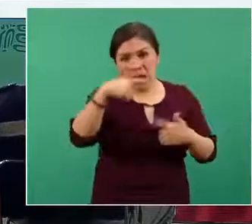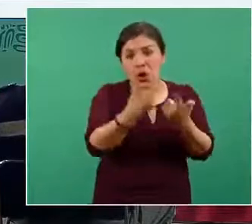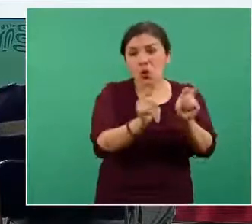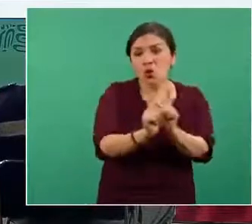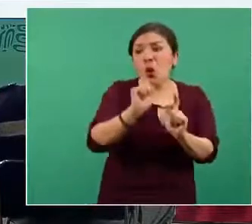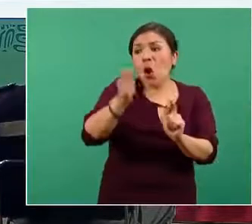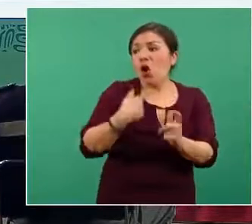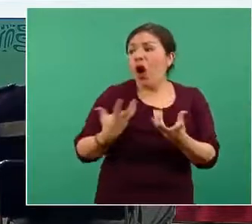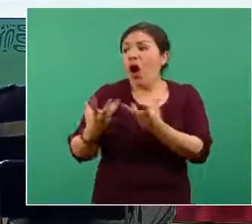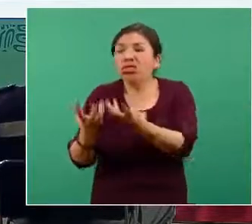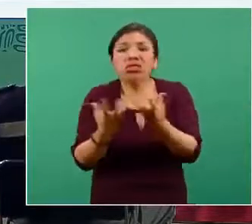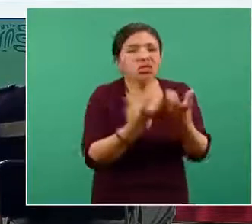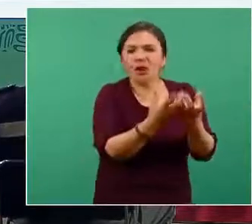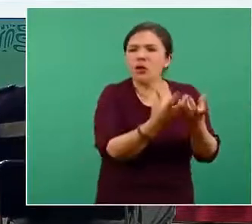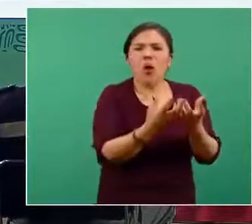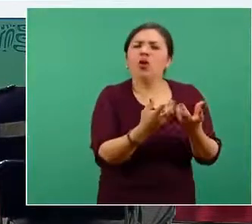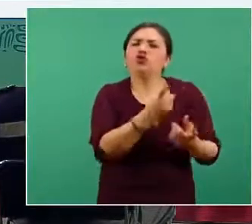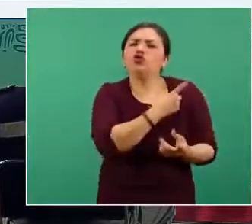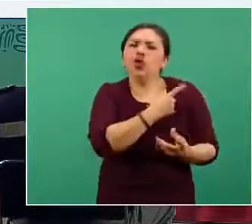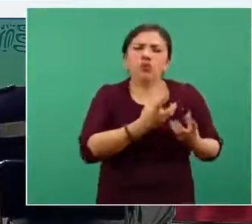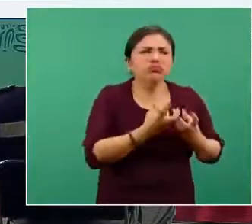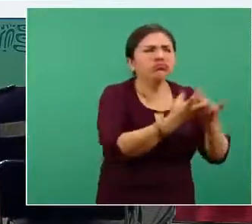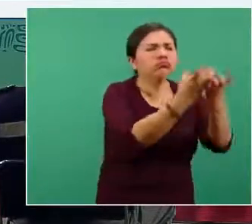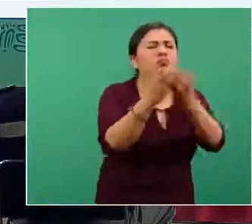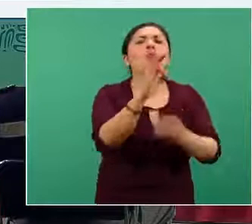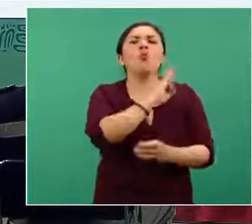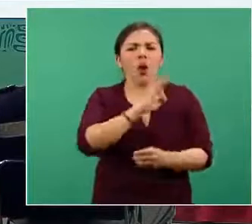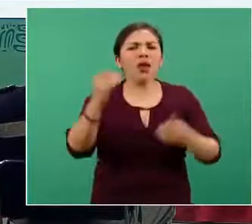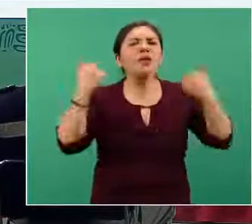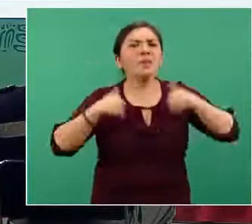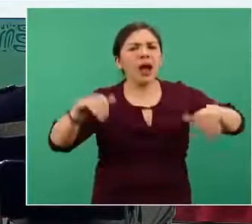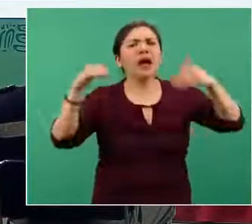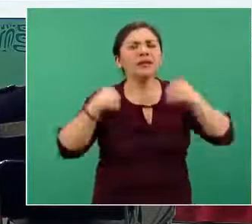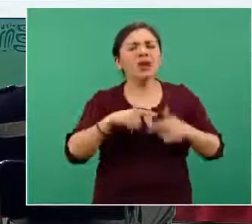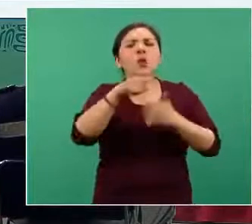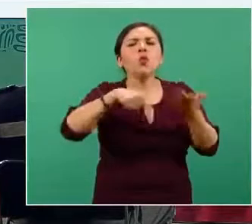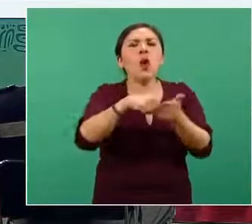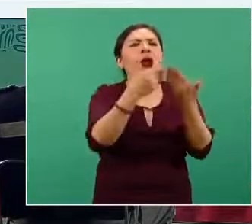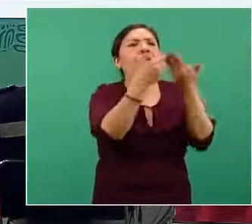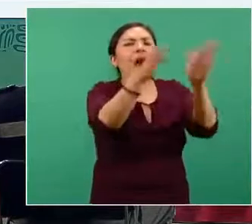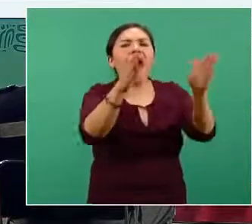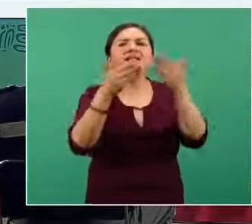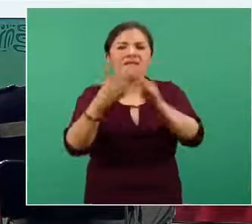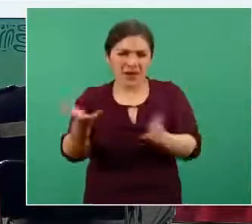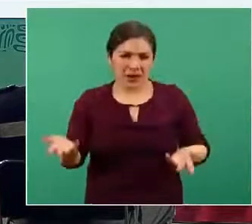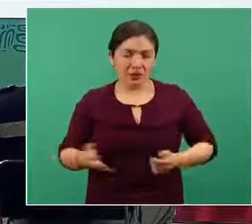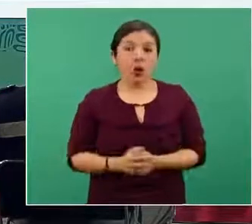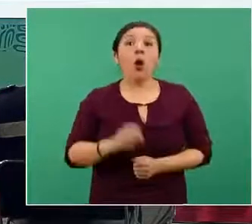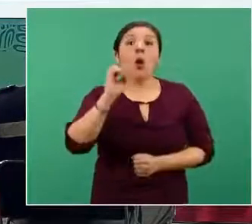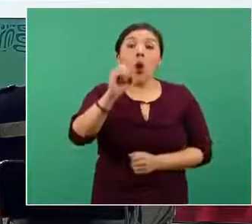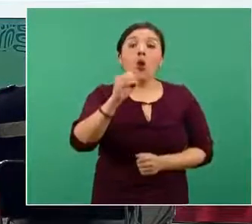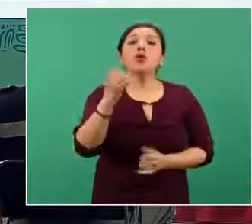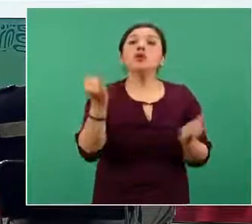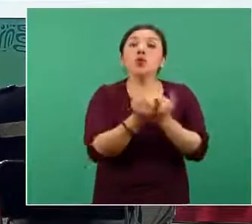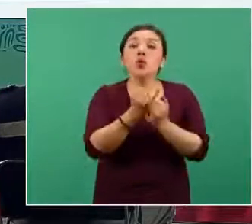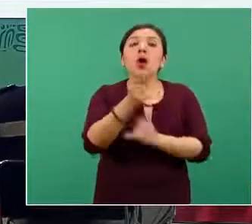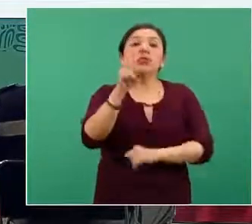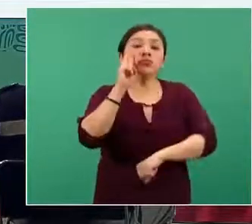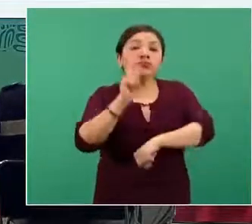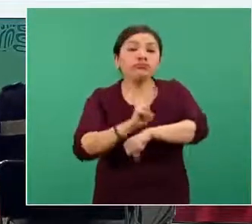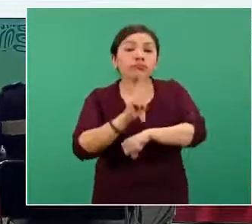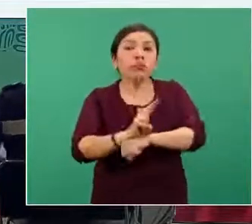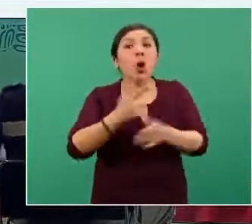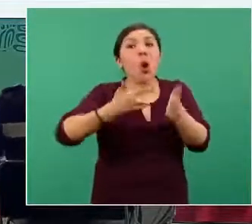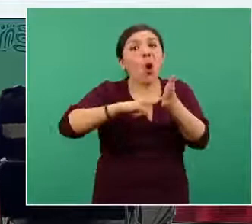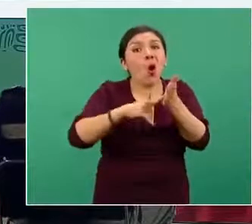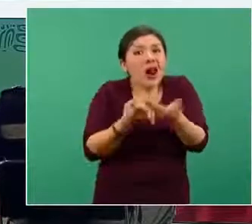otros grupos, dado que los espacios abiertos permiten este distanciamiento. Procura salir también en horarios en donde haya